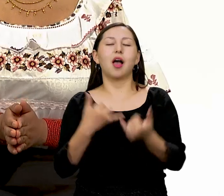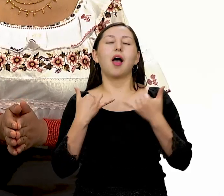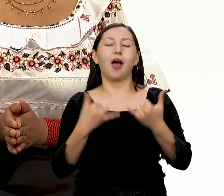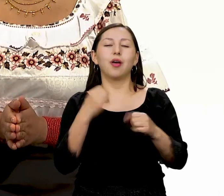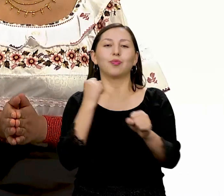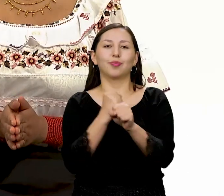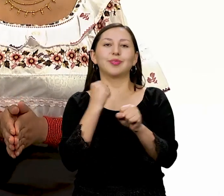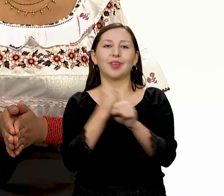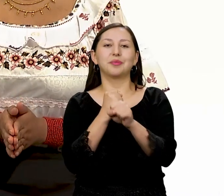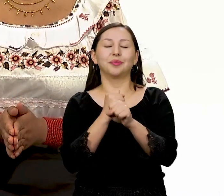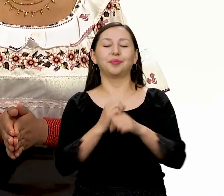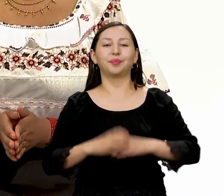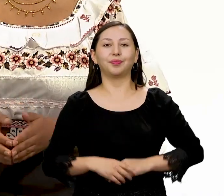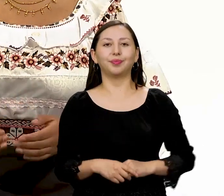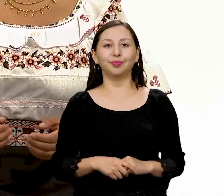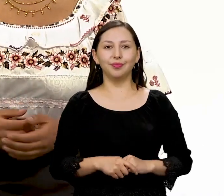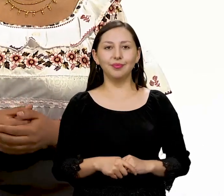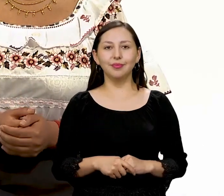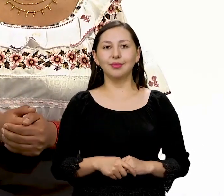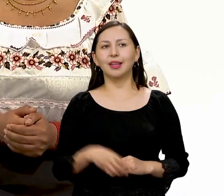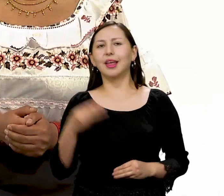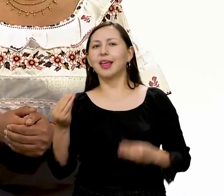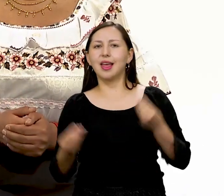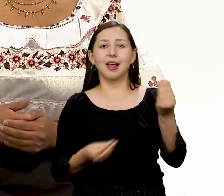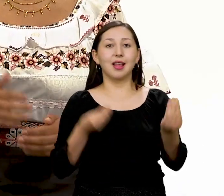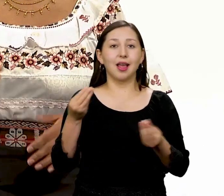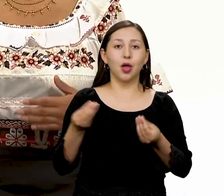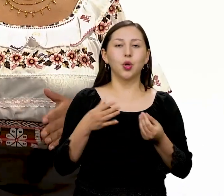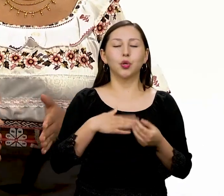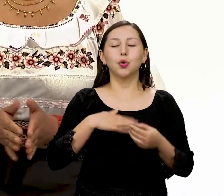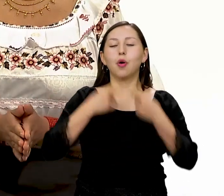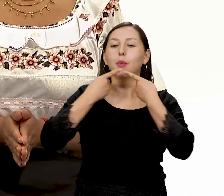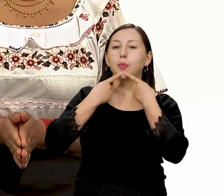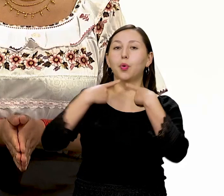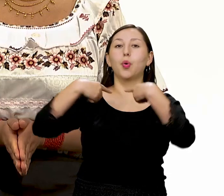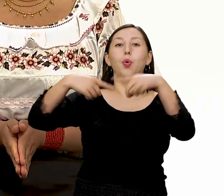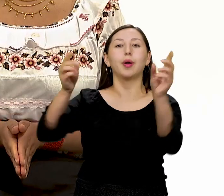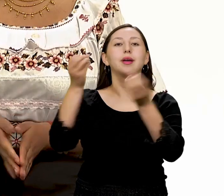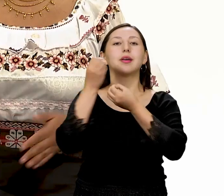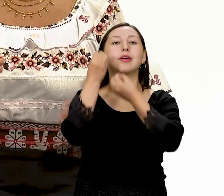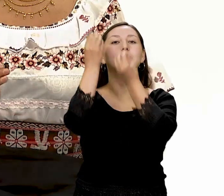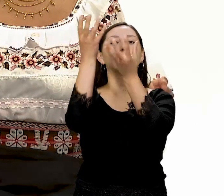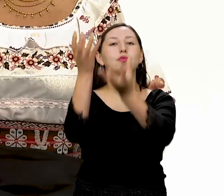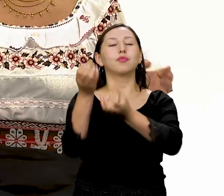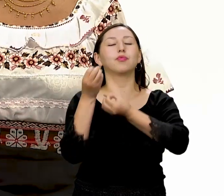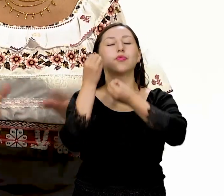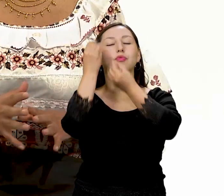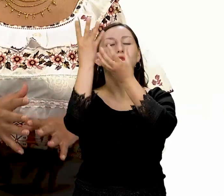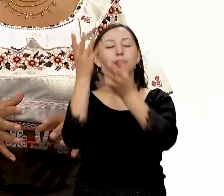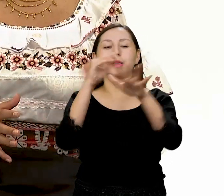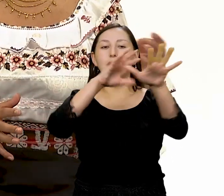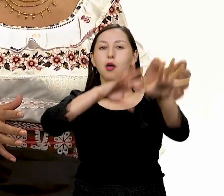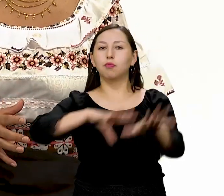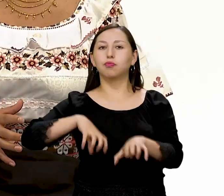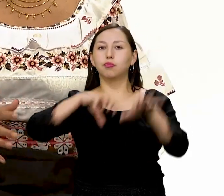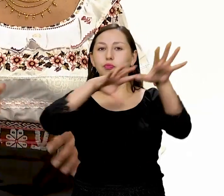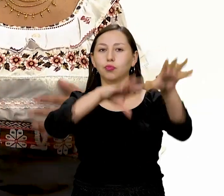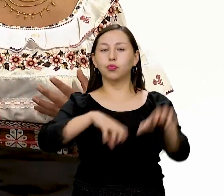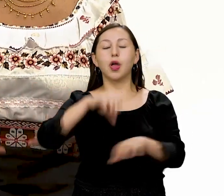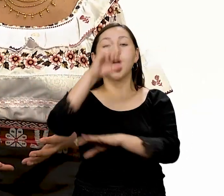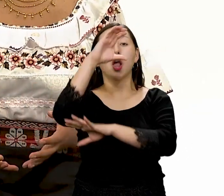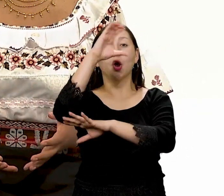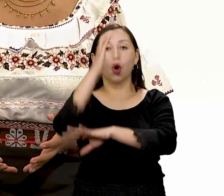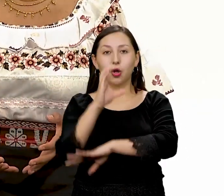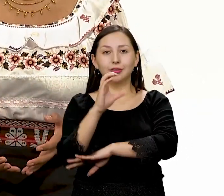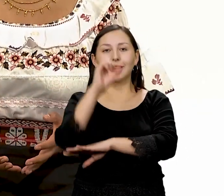entré a una célula agrícola en donde yo hacía los boletines situacionales de diferentes cultivos, tanto de costa